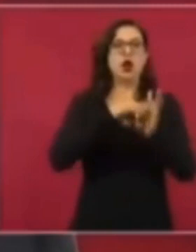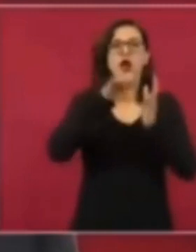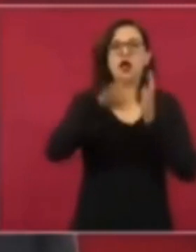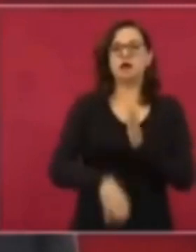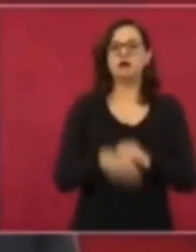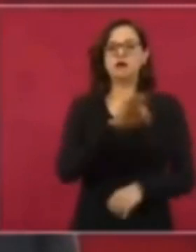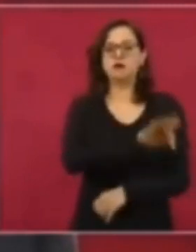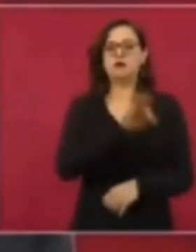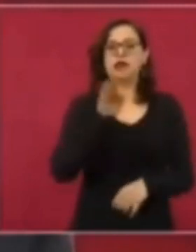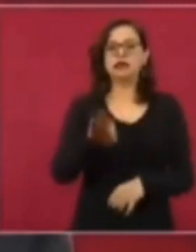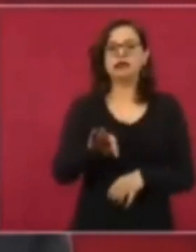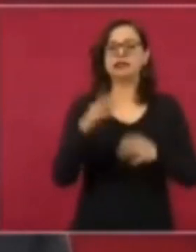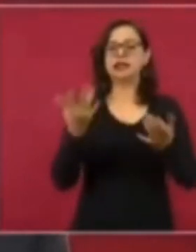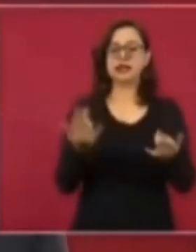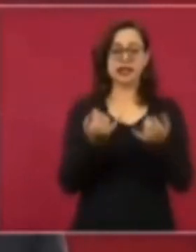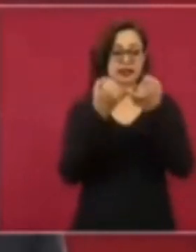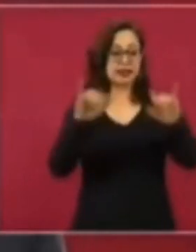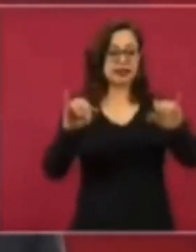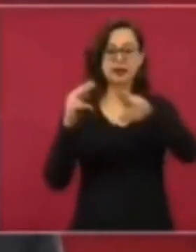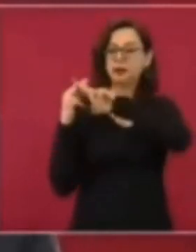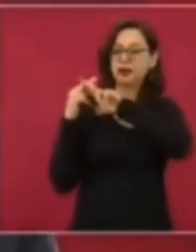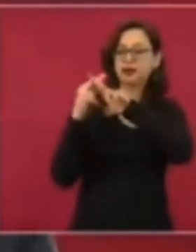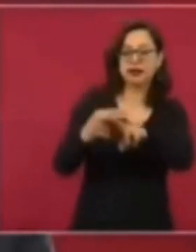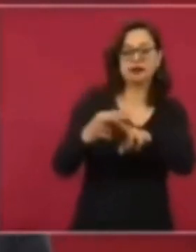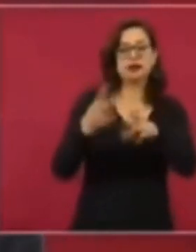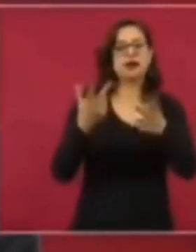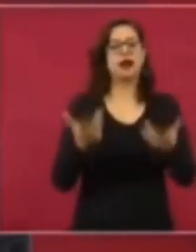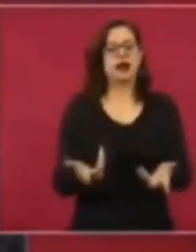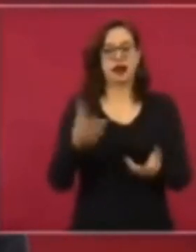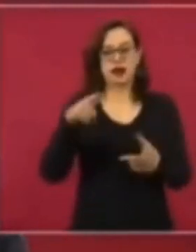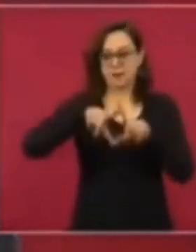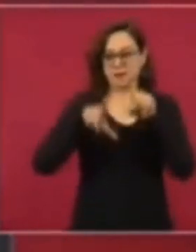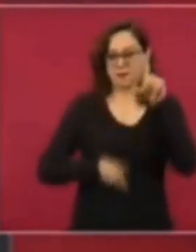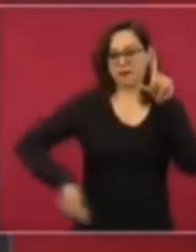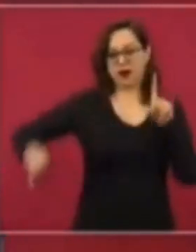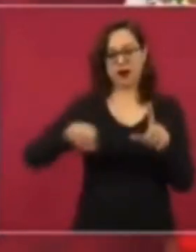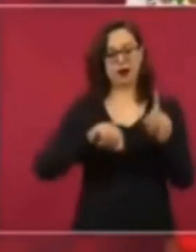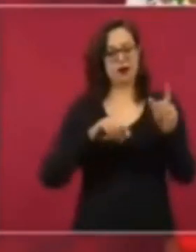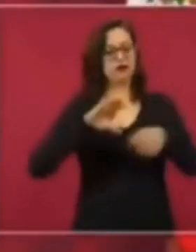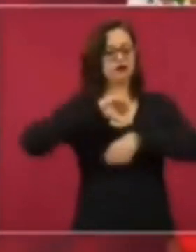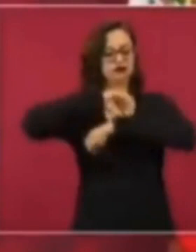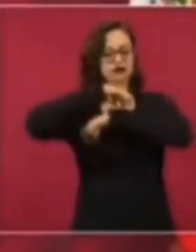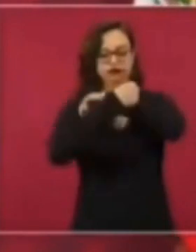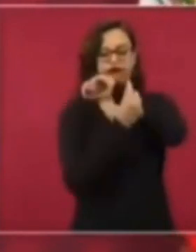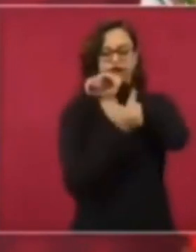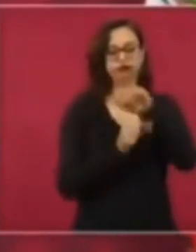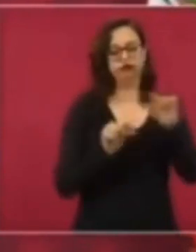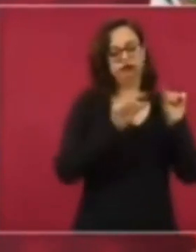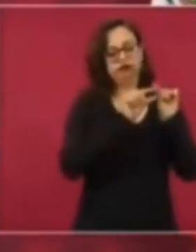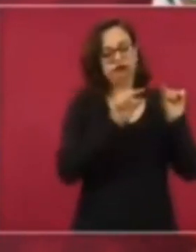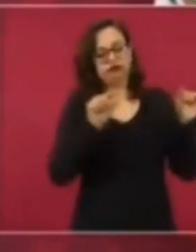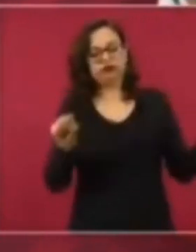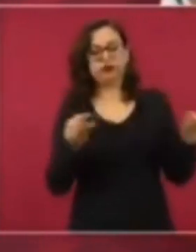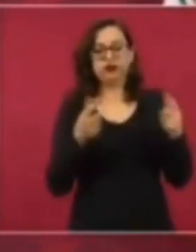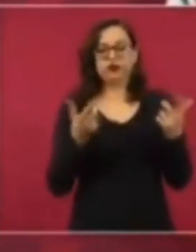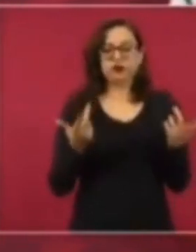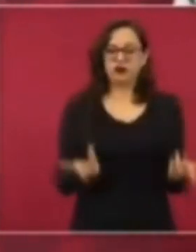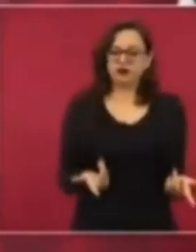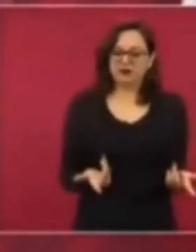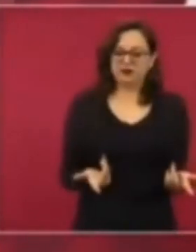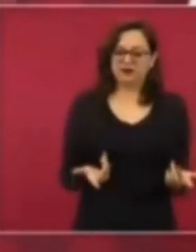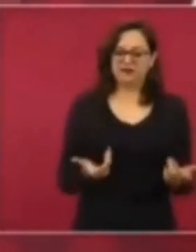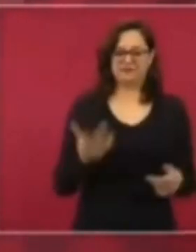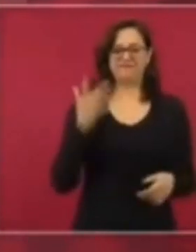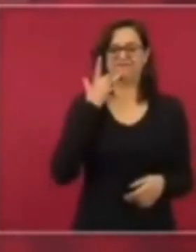de artículos de lujo, cuando la frivolidad predominaba. Fíjense que hasta